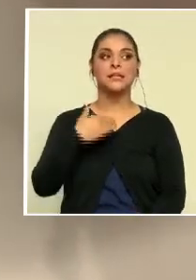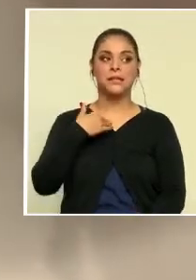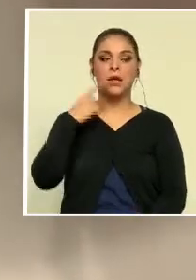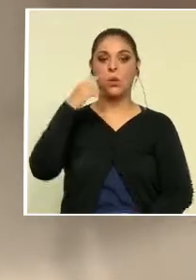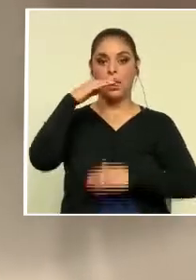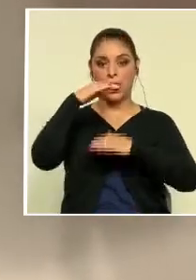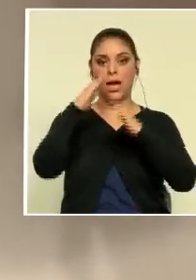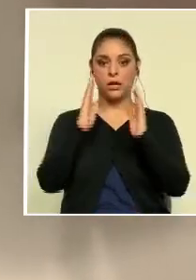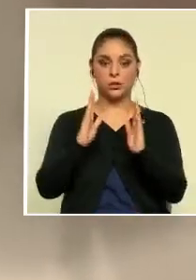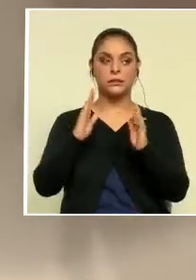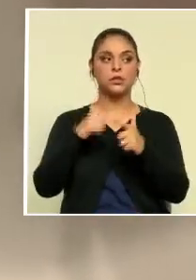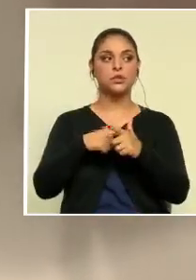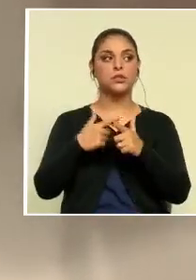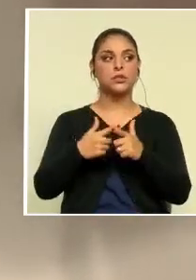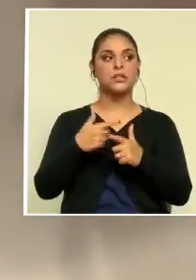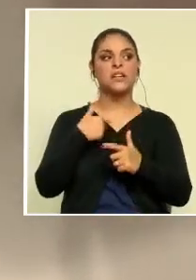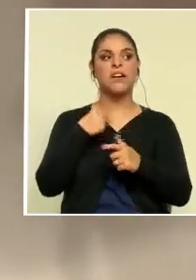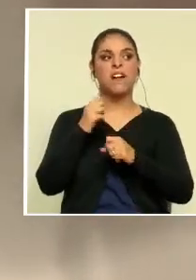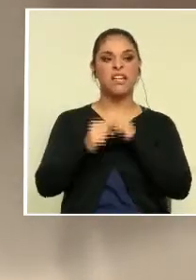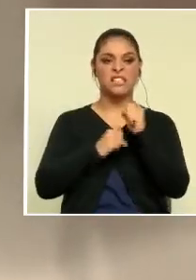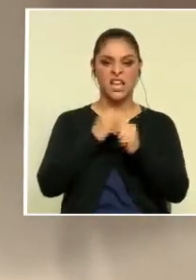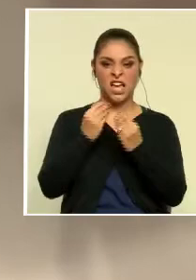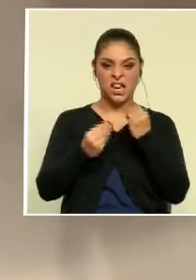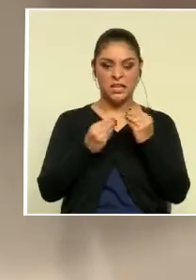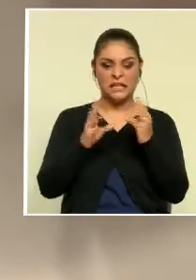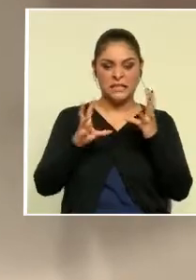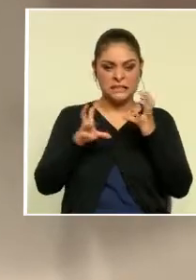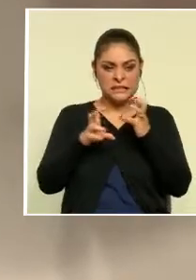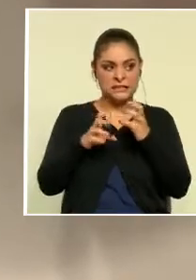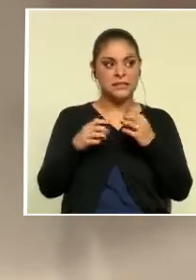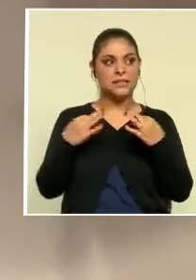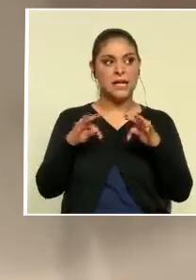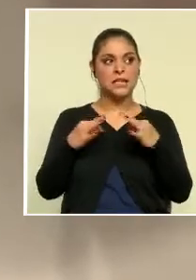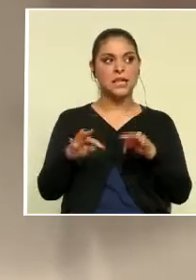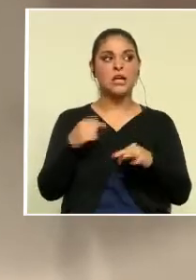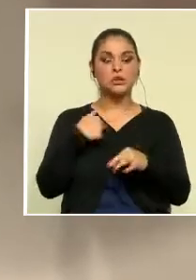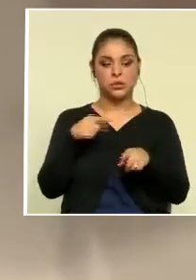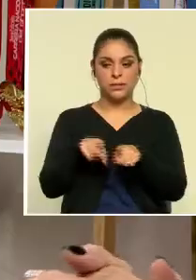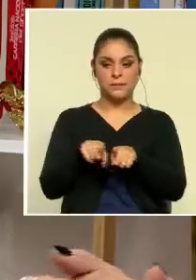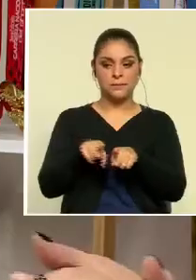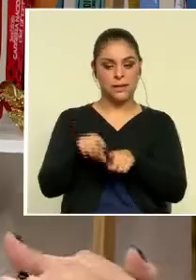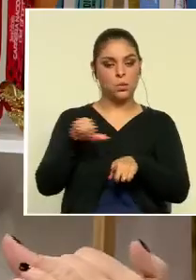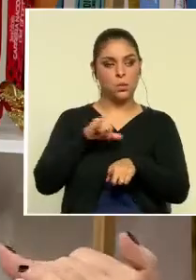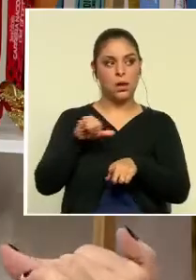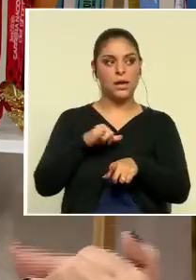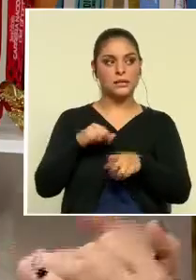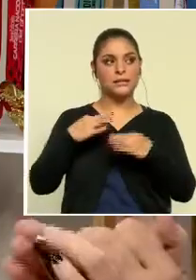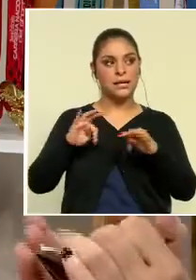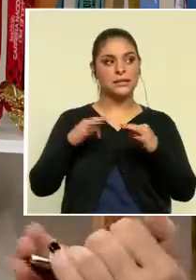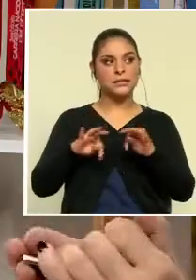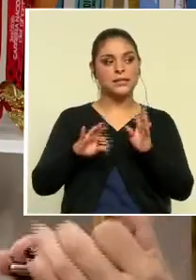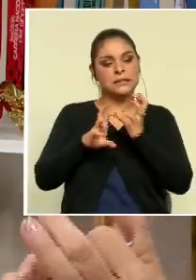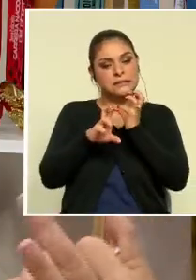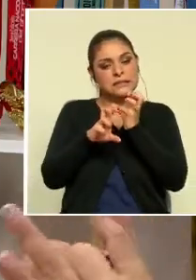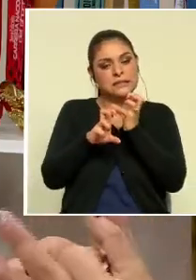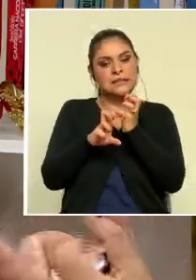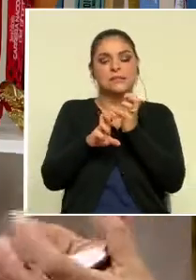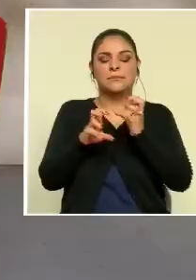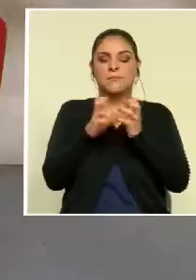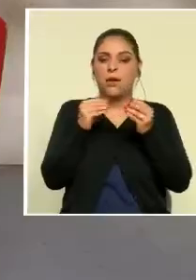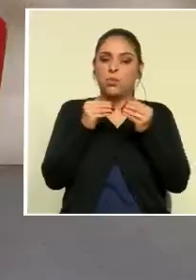entonces voy a hacerlo y voy a intentar muchos también vamos a ver es más